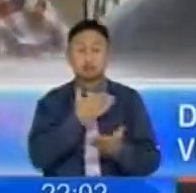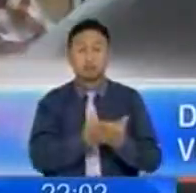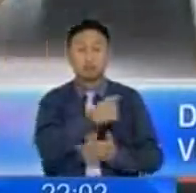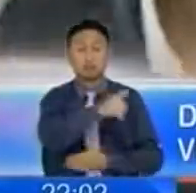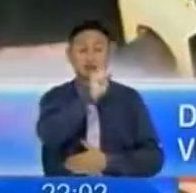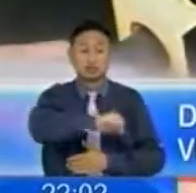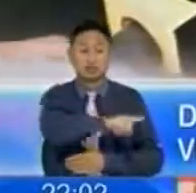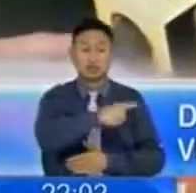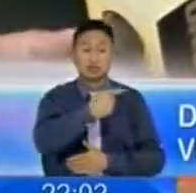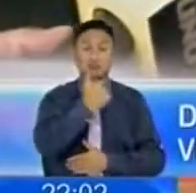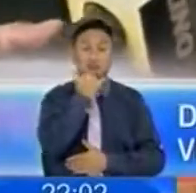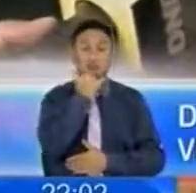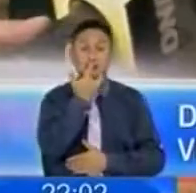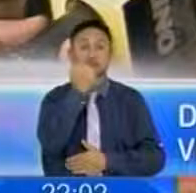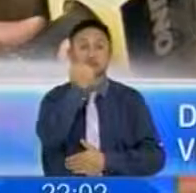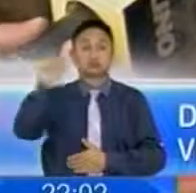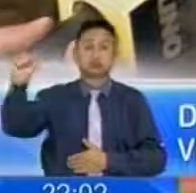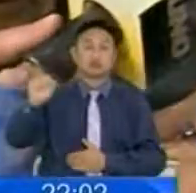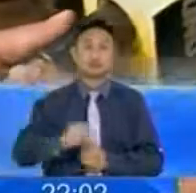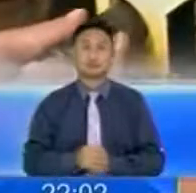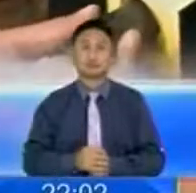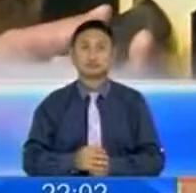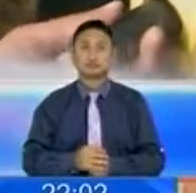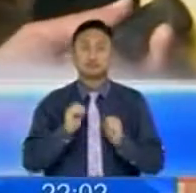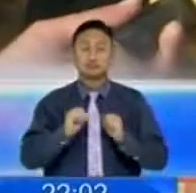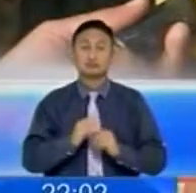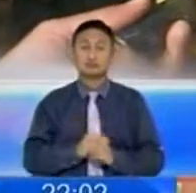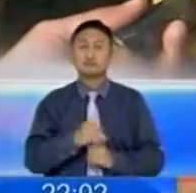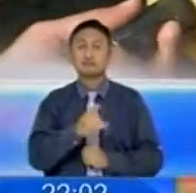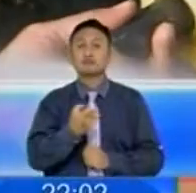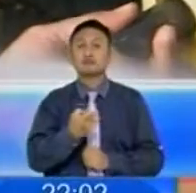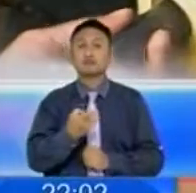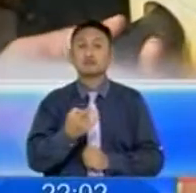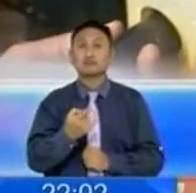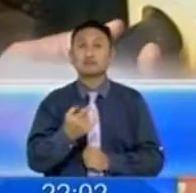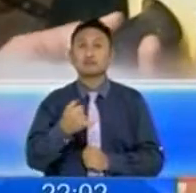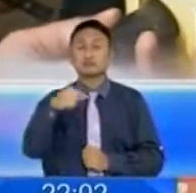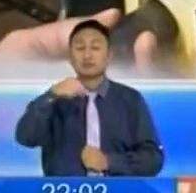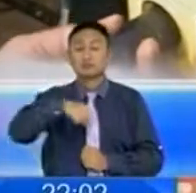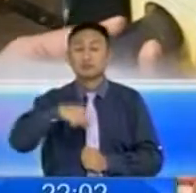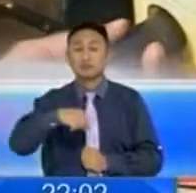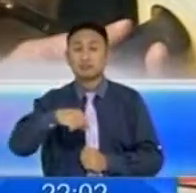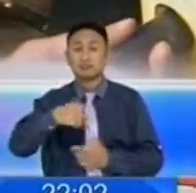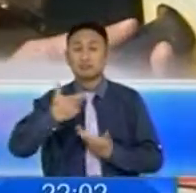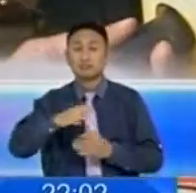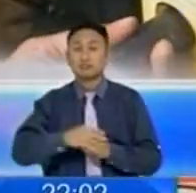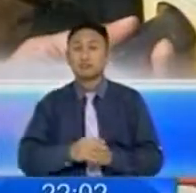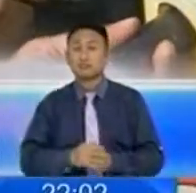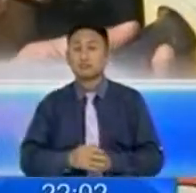de rebelión. Tenemos los progresivos a través de las interceptaciones que se realizaron por orden del